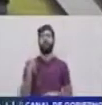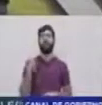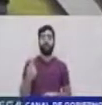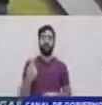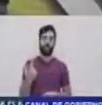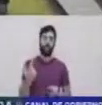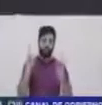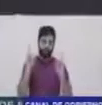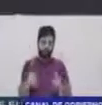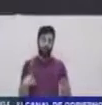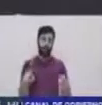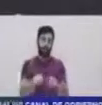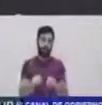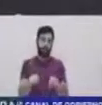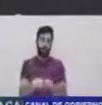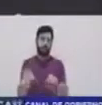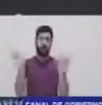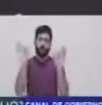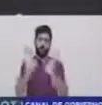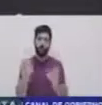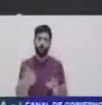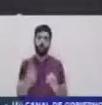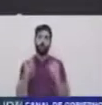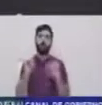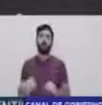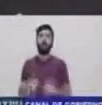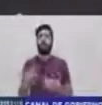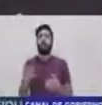de redes sociales de igual manera pues